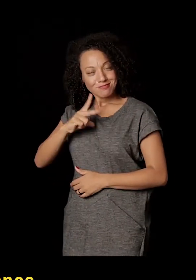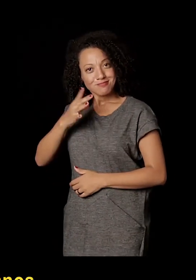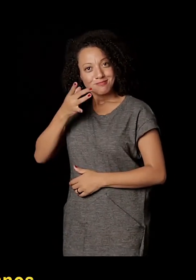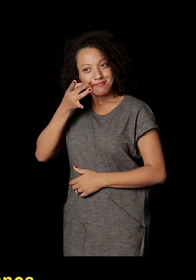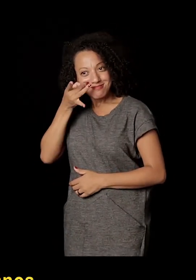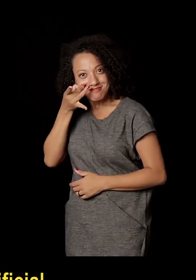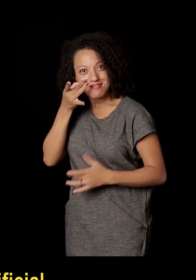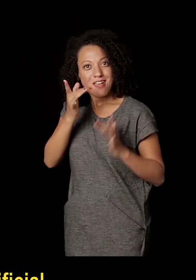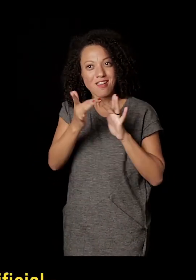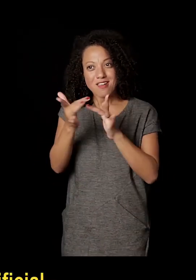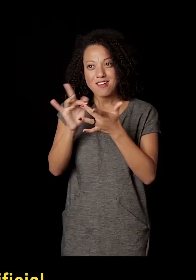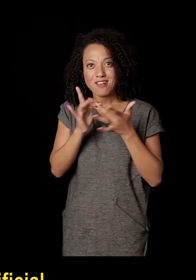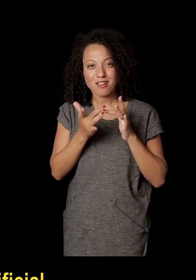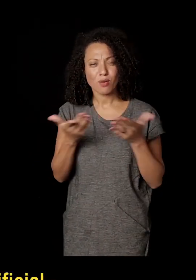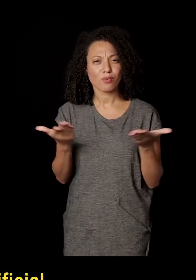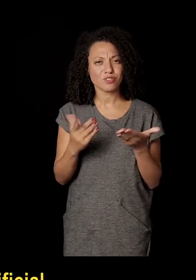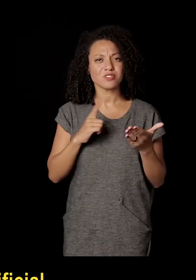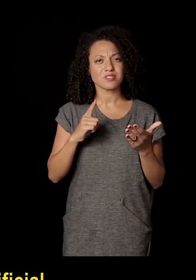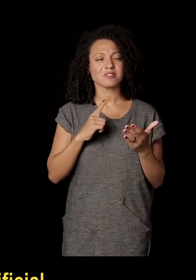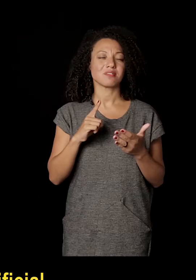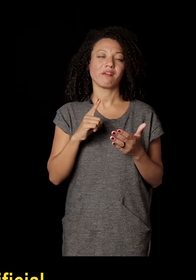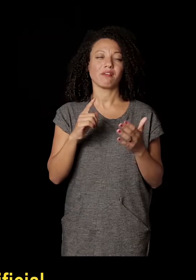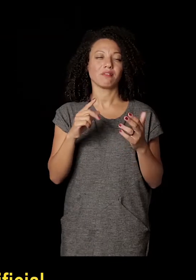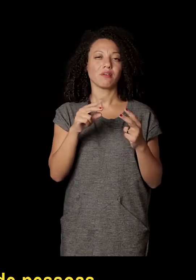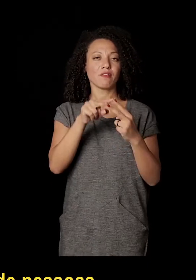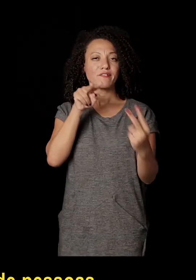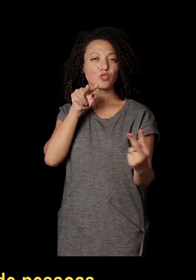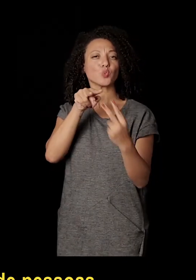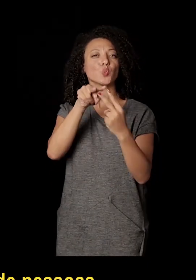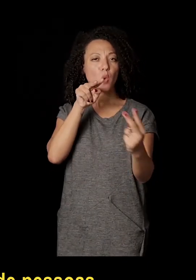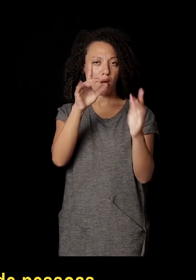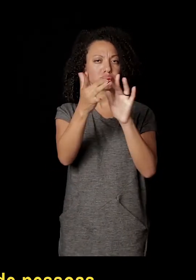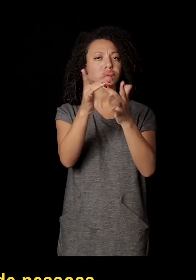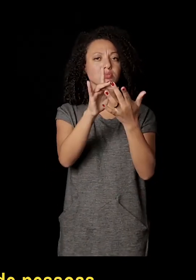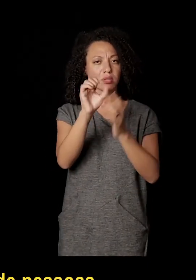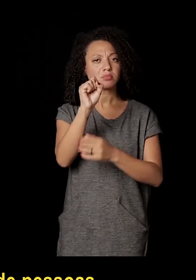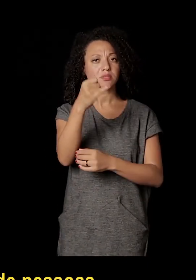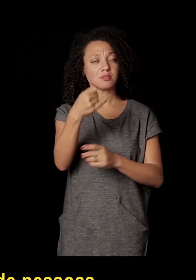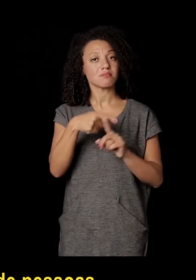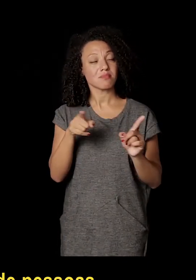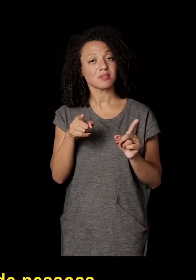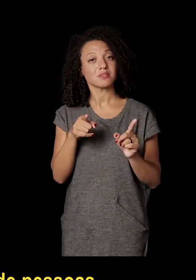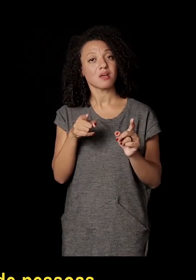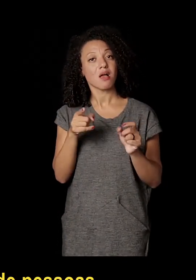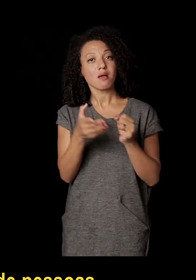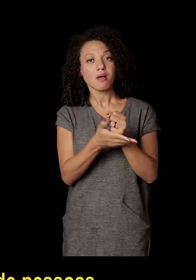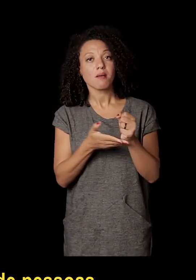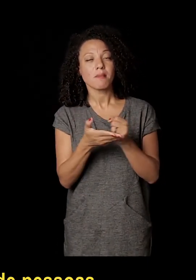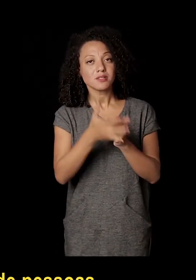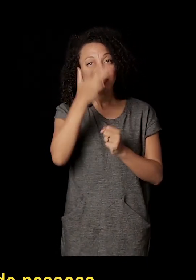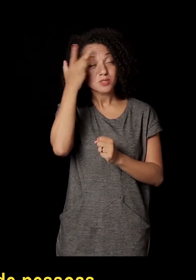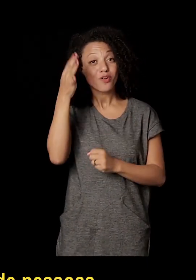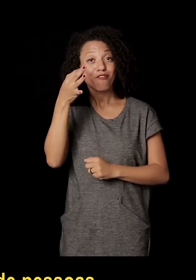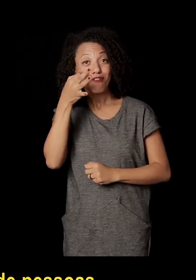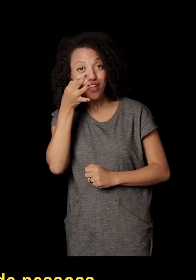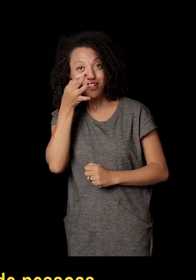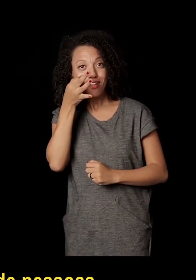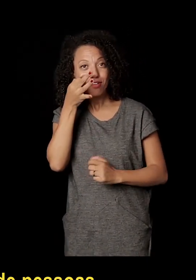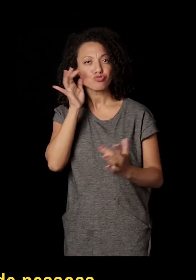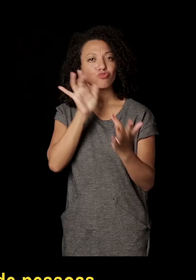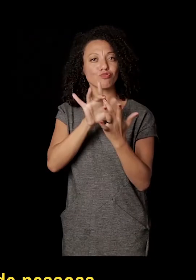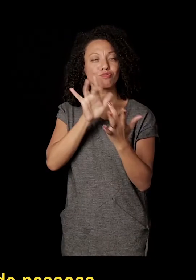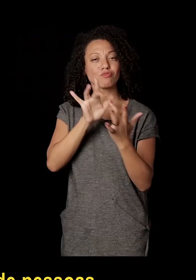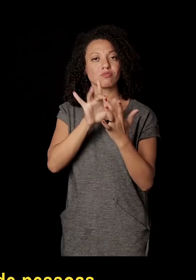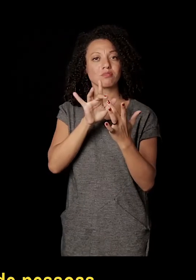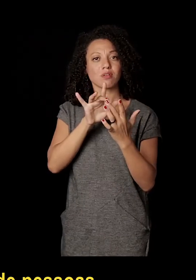sociales, toda clase de construcciones artificiales, están basadas en una estructura real de